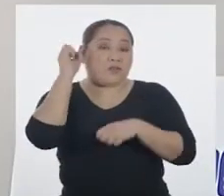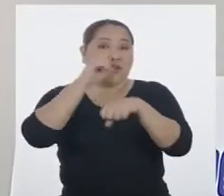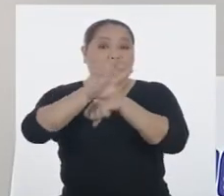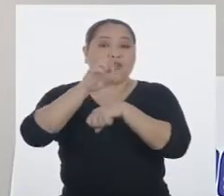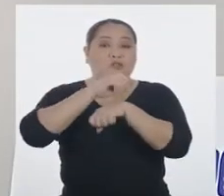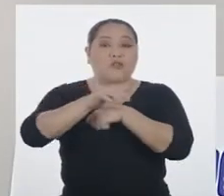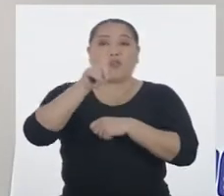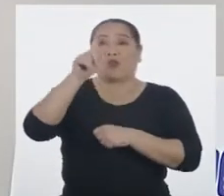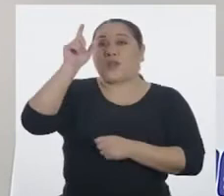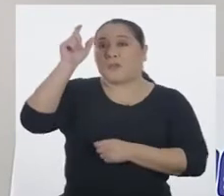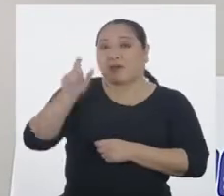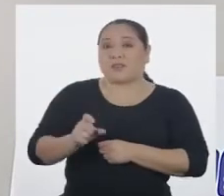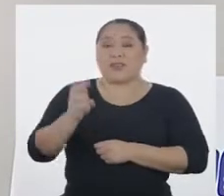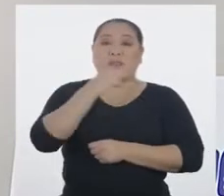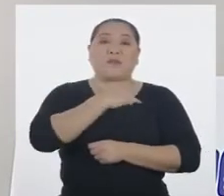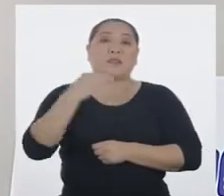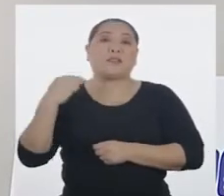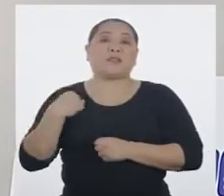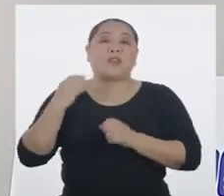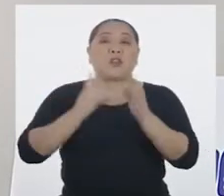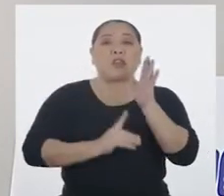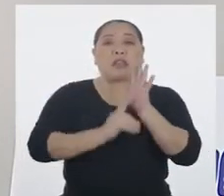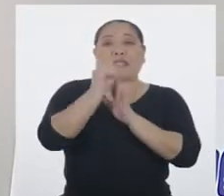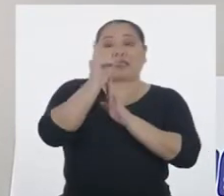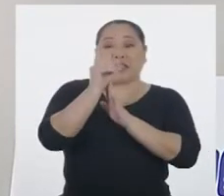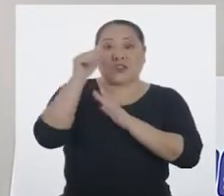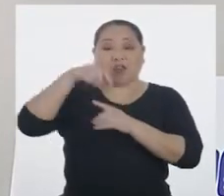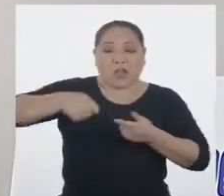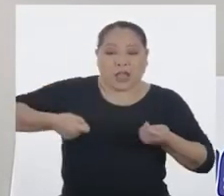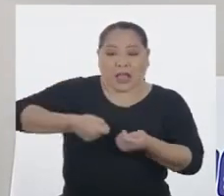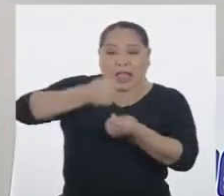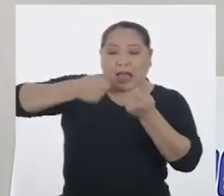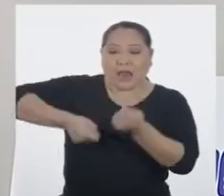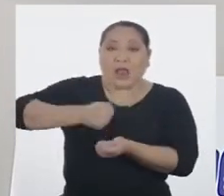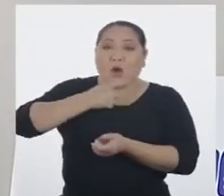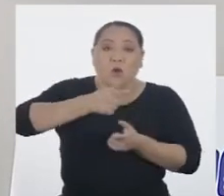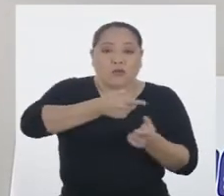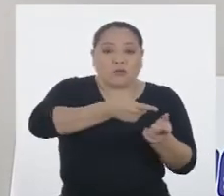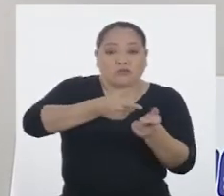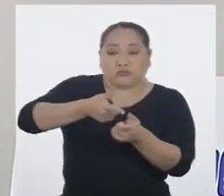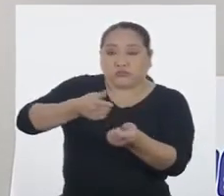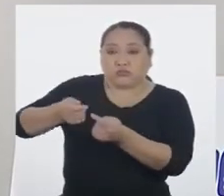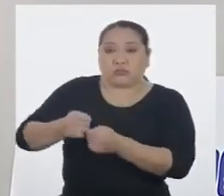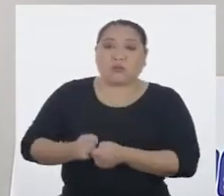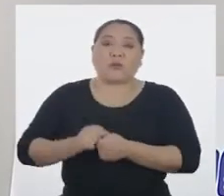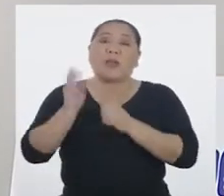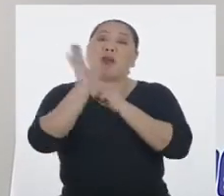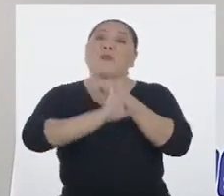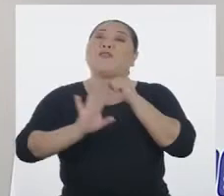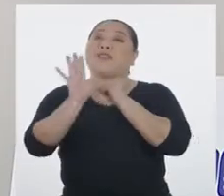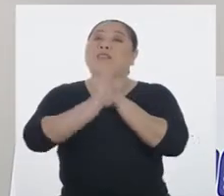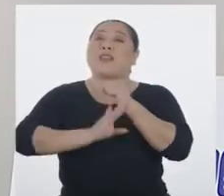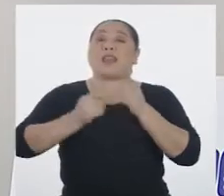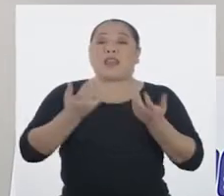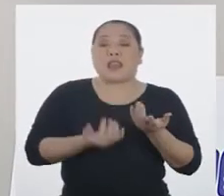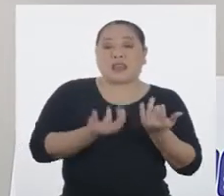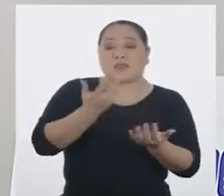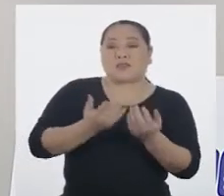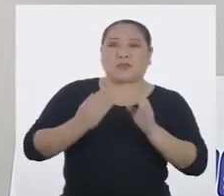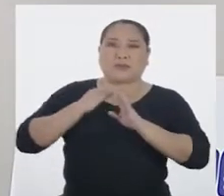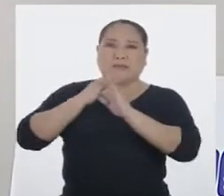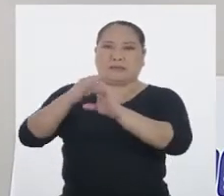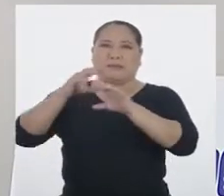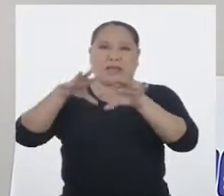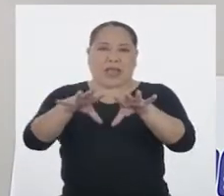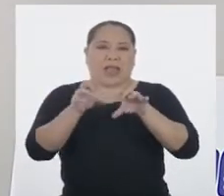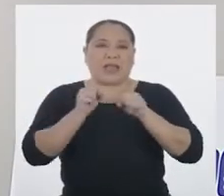Ahora escuchemos los consejos de una persona del Ministerio de Desarrollo Agrario y Riego sobre qué podemos hacer para proteger los